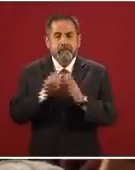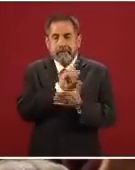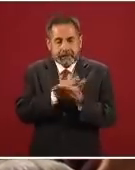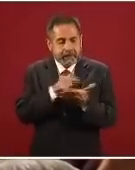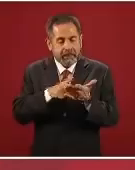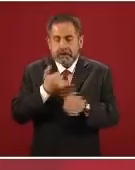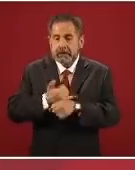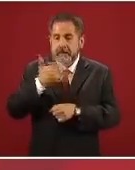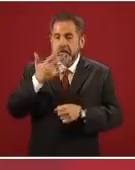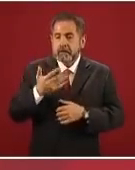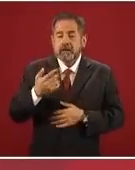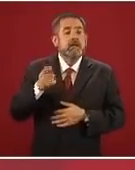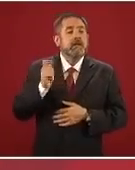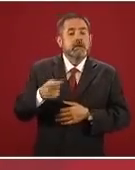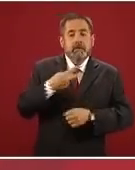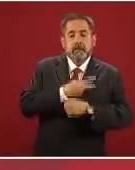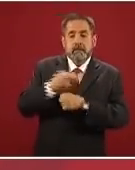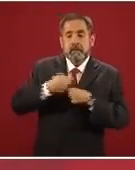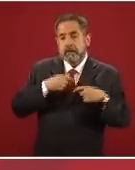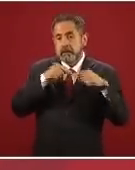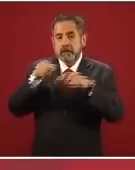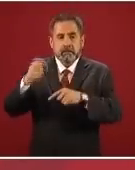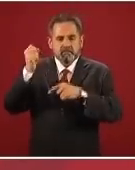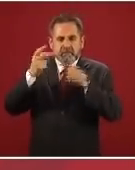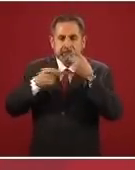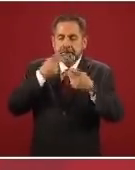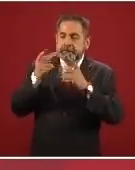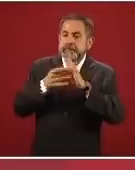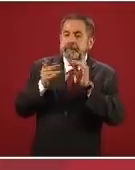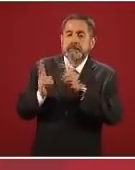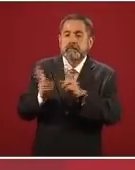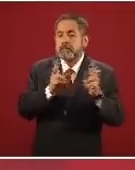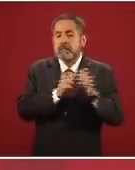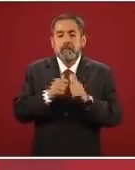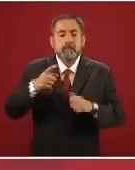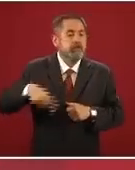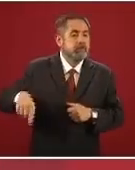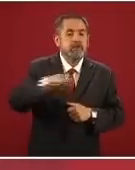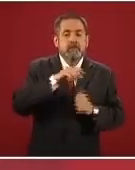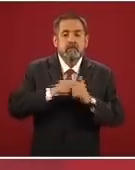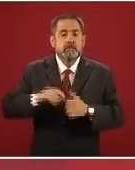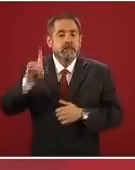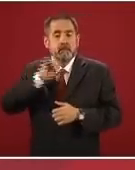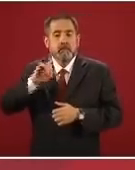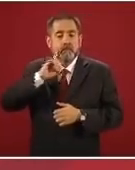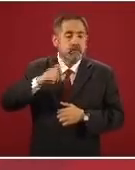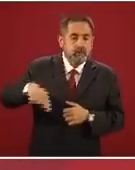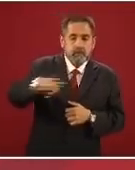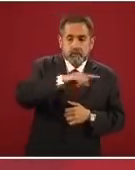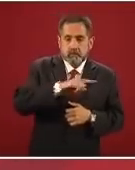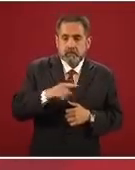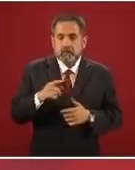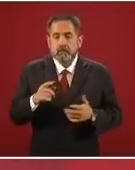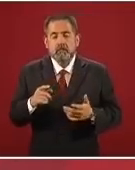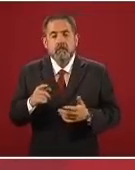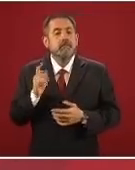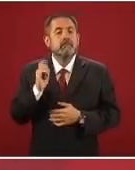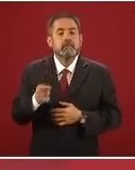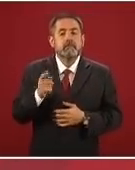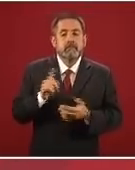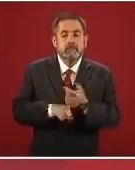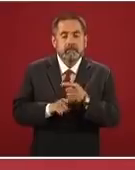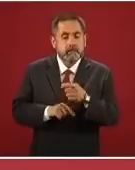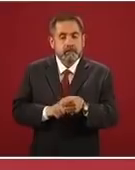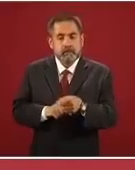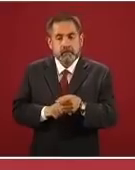circunstancial, yo fui invitado a platicar con las mujeres y con los hombres